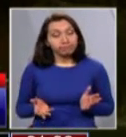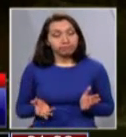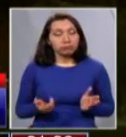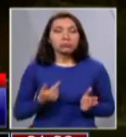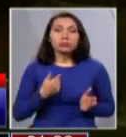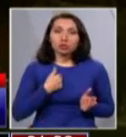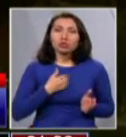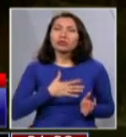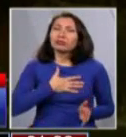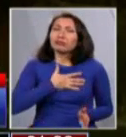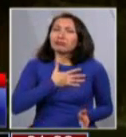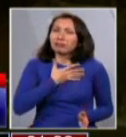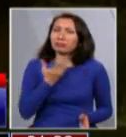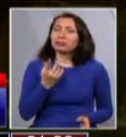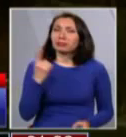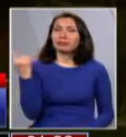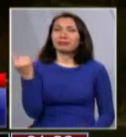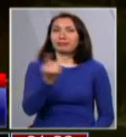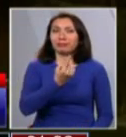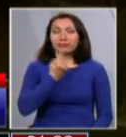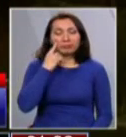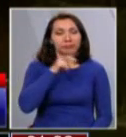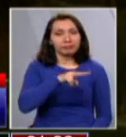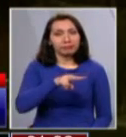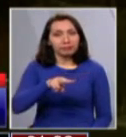yo siento que en general